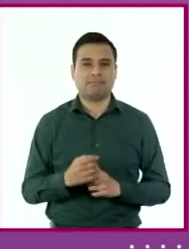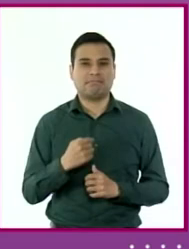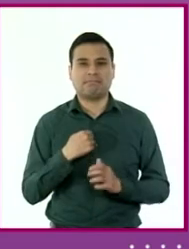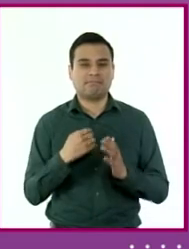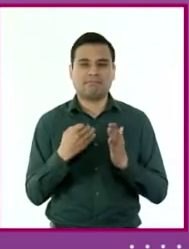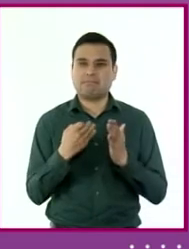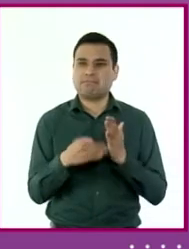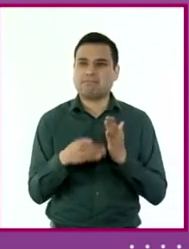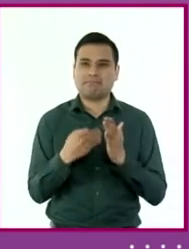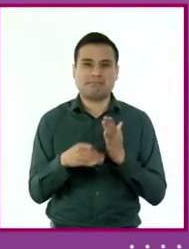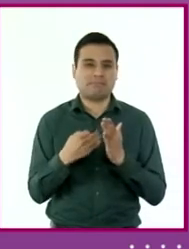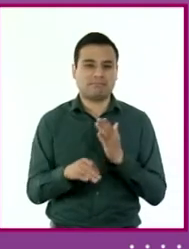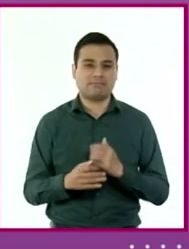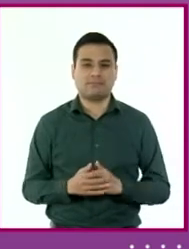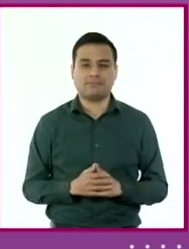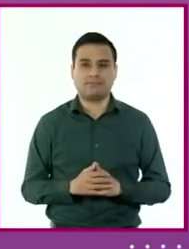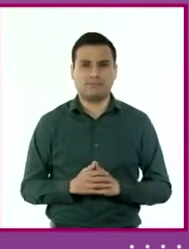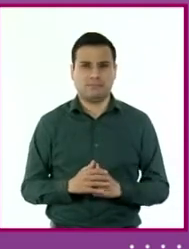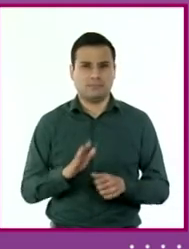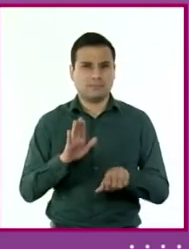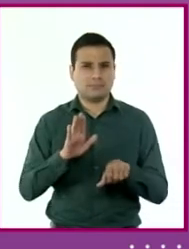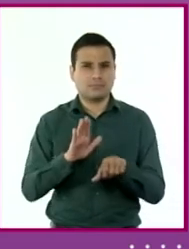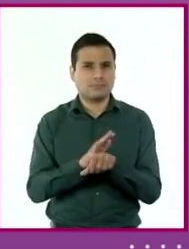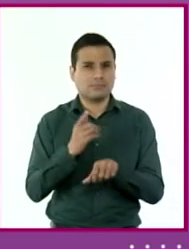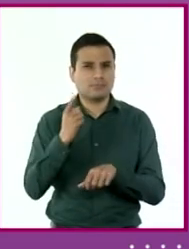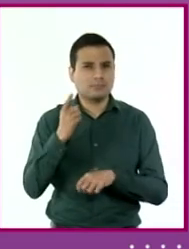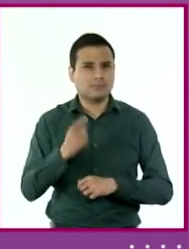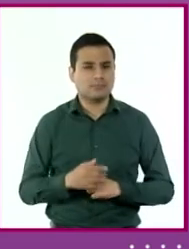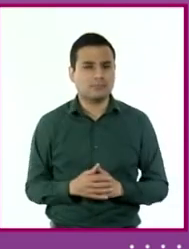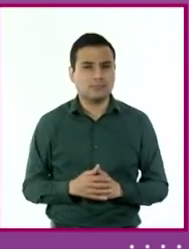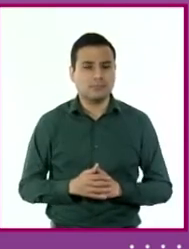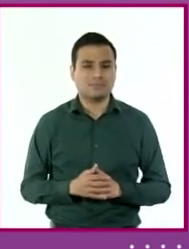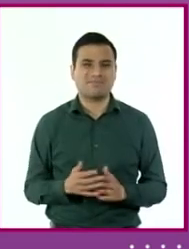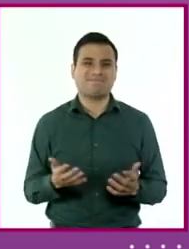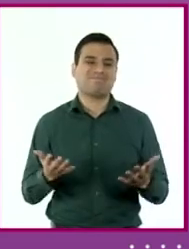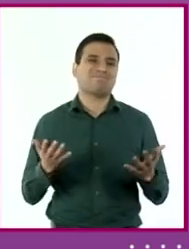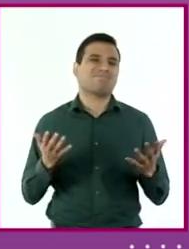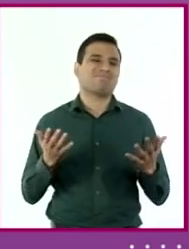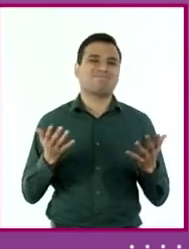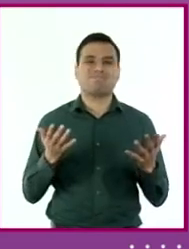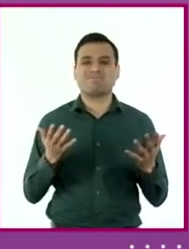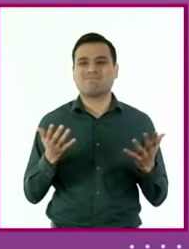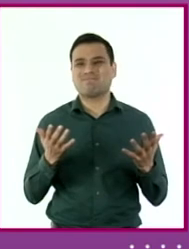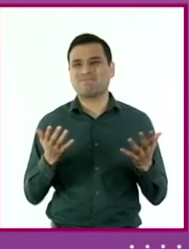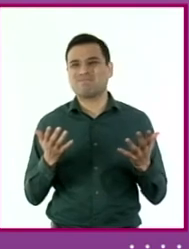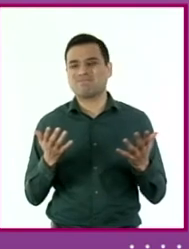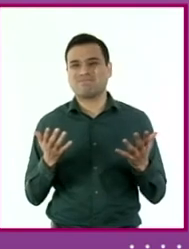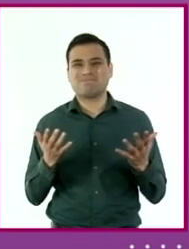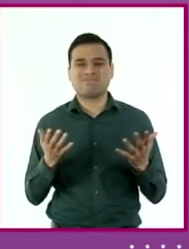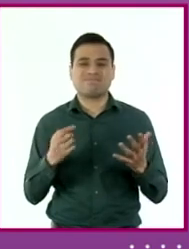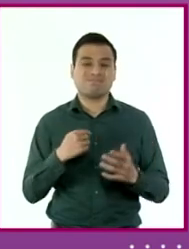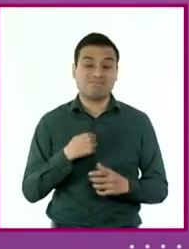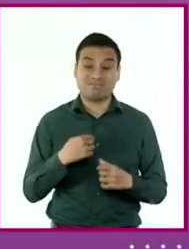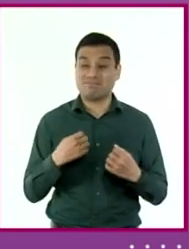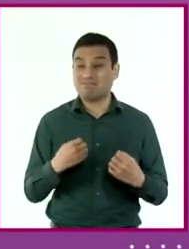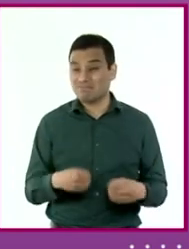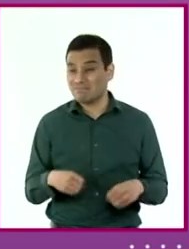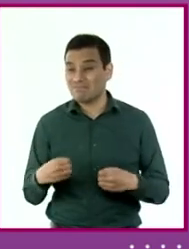no. ¿Por qué, Ángel? Es que he estado muy